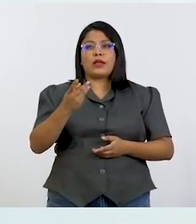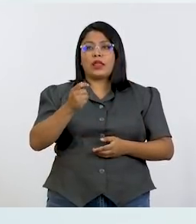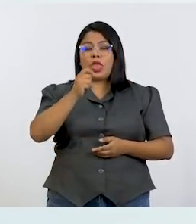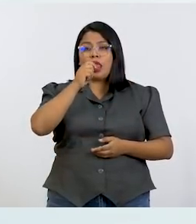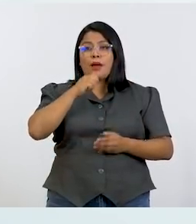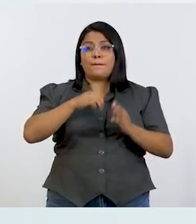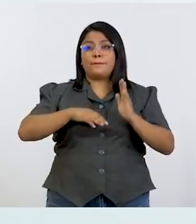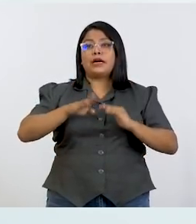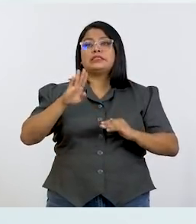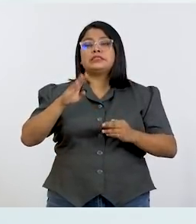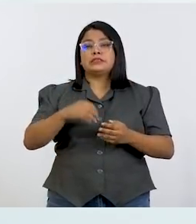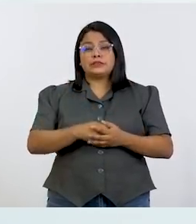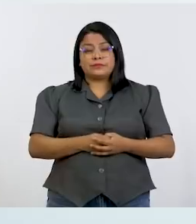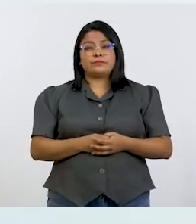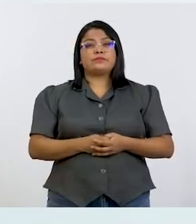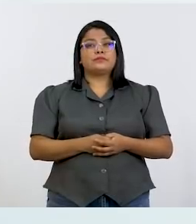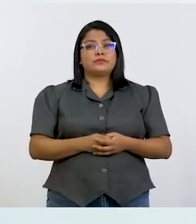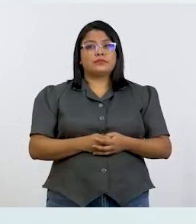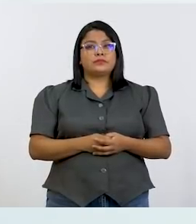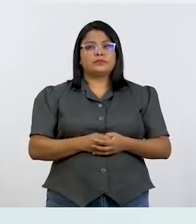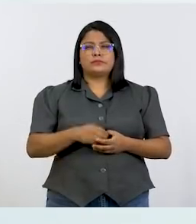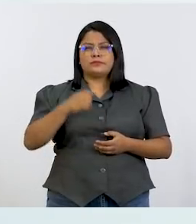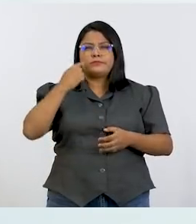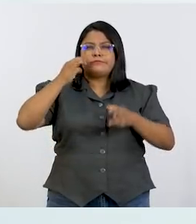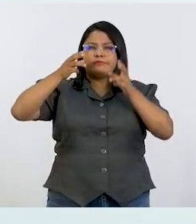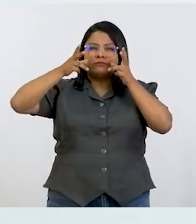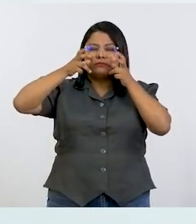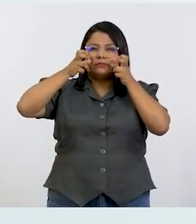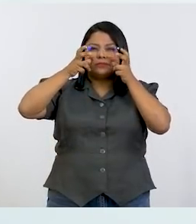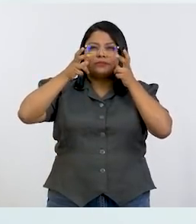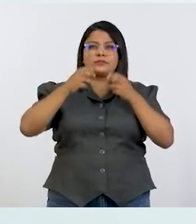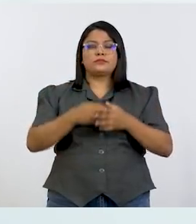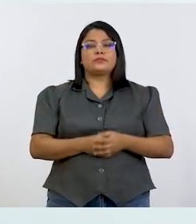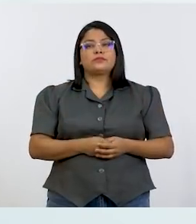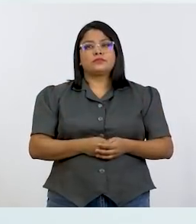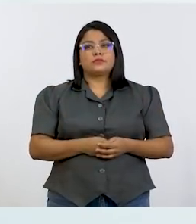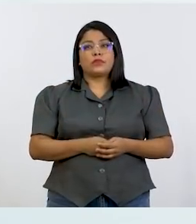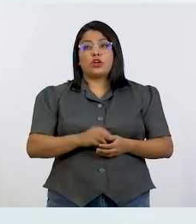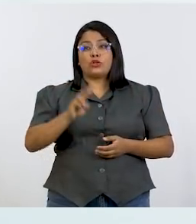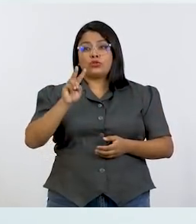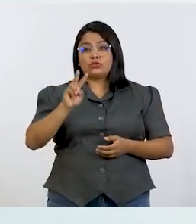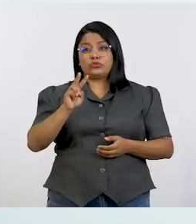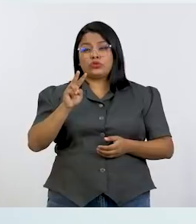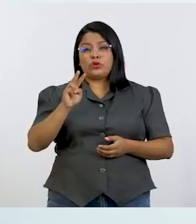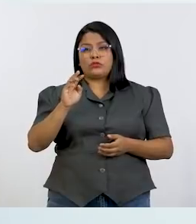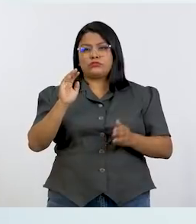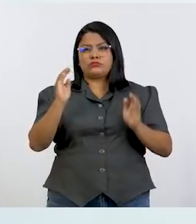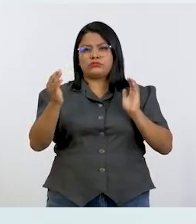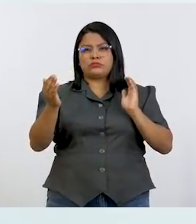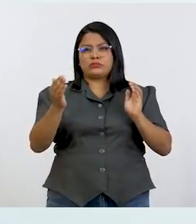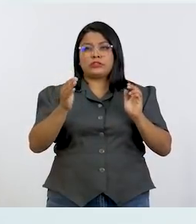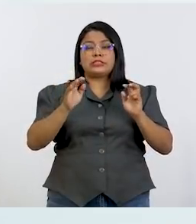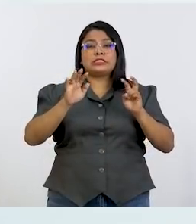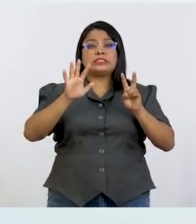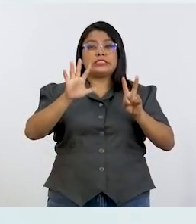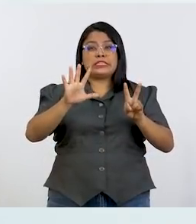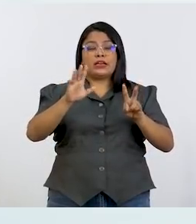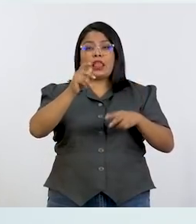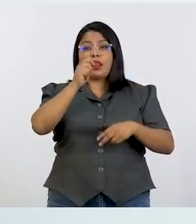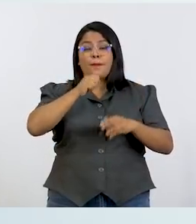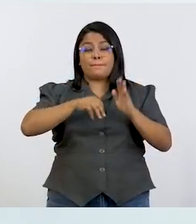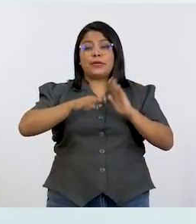nos dan cuántas paletas más que bombones hay. Si observamos las paletas y los bombones,